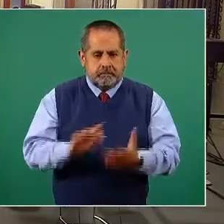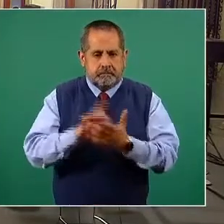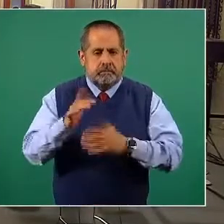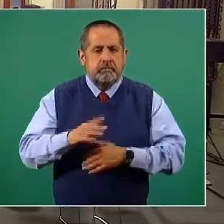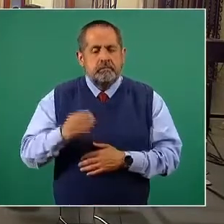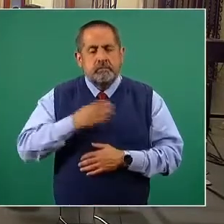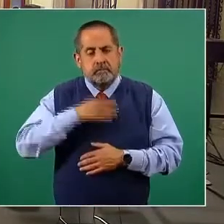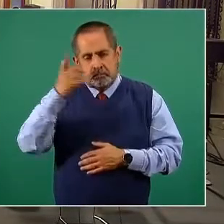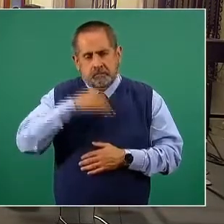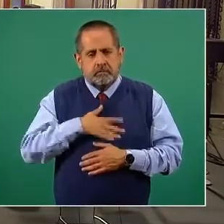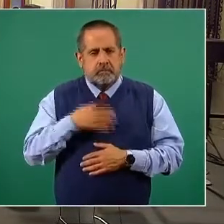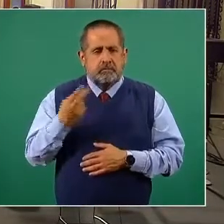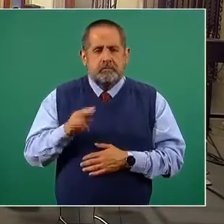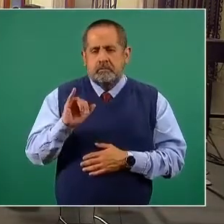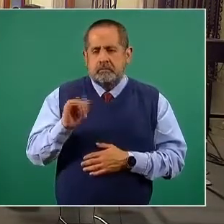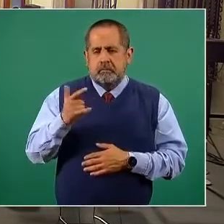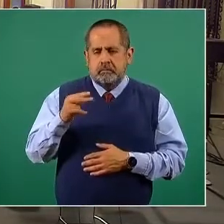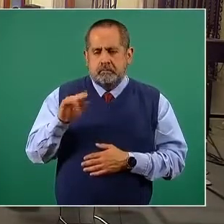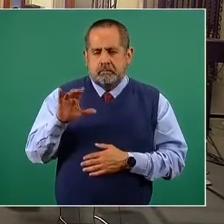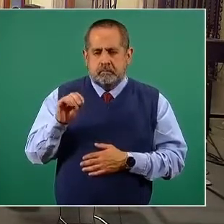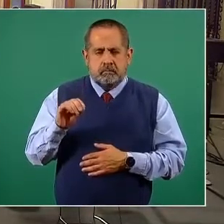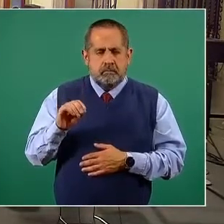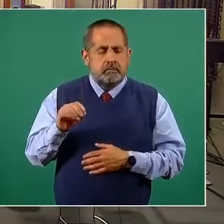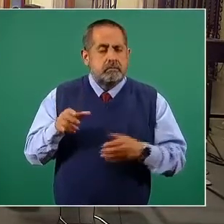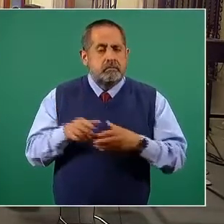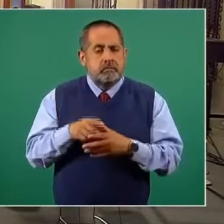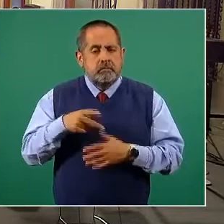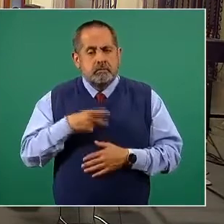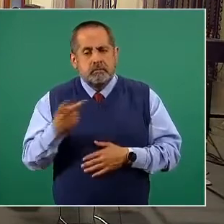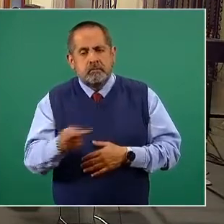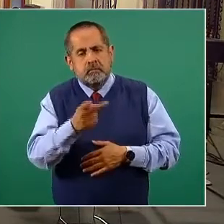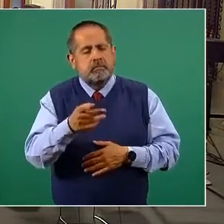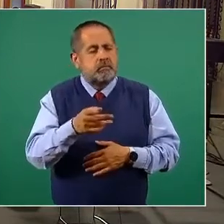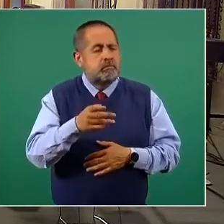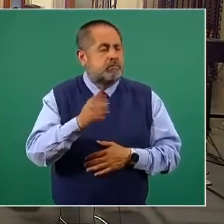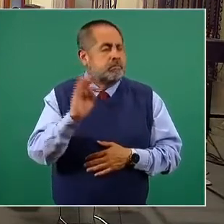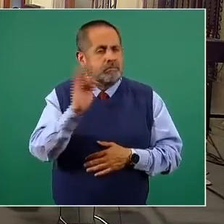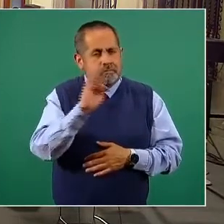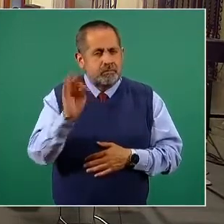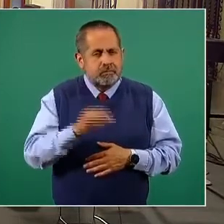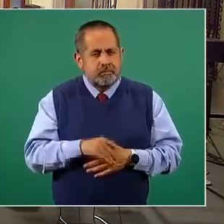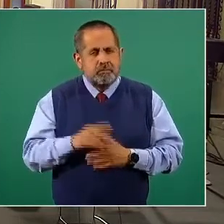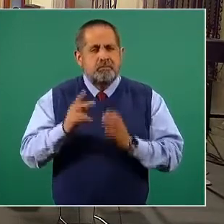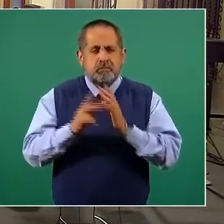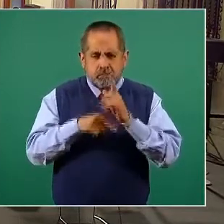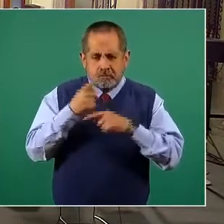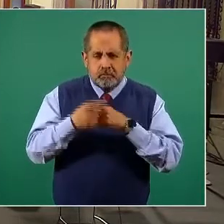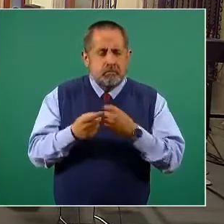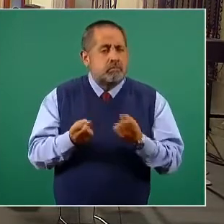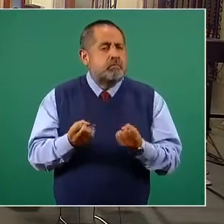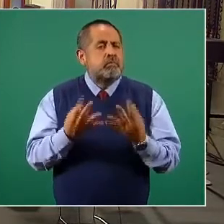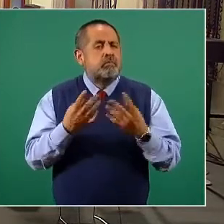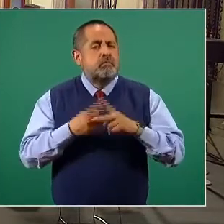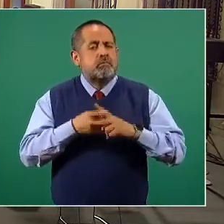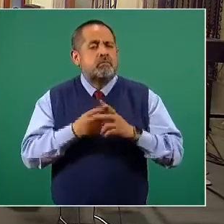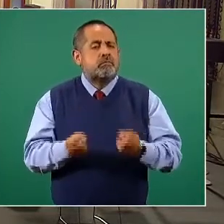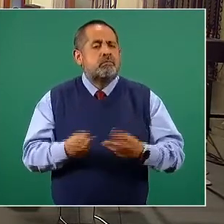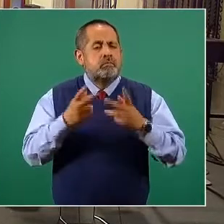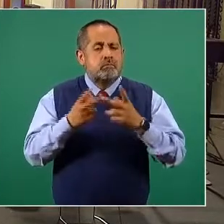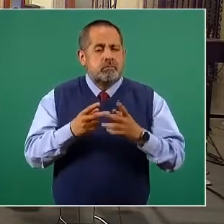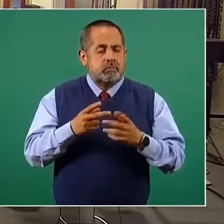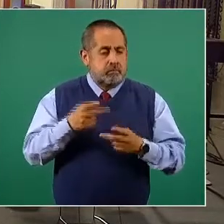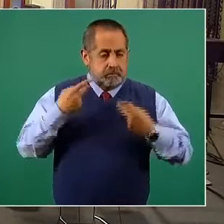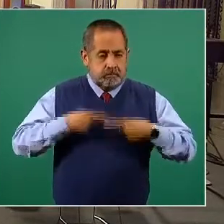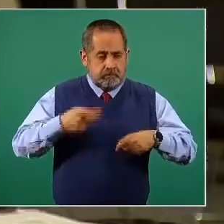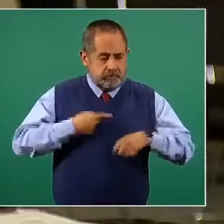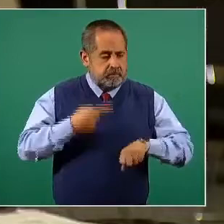Buenas noches, Ignacio de Alba, de Pie de Página. Preguntarle, doctora, si pueden actualizar de nuevo los datos que tienen sobre